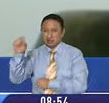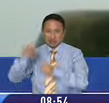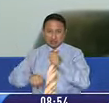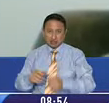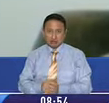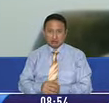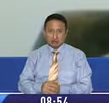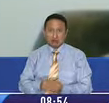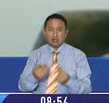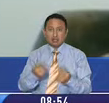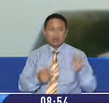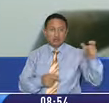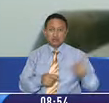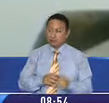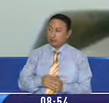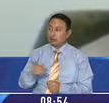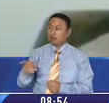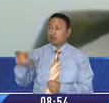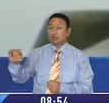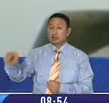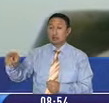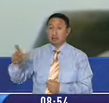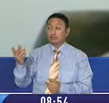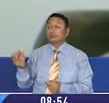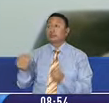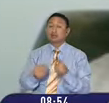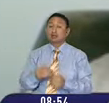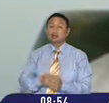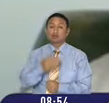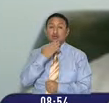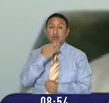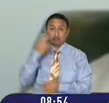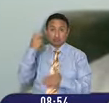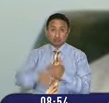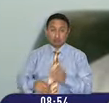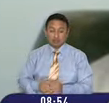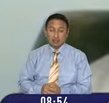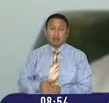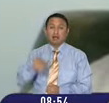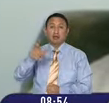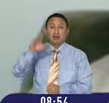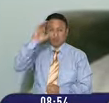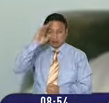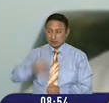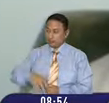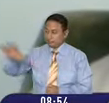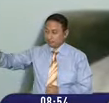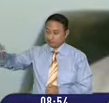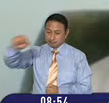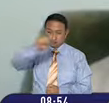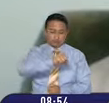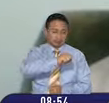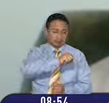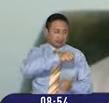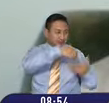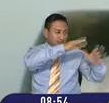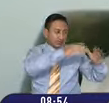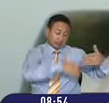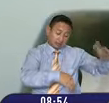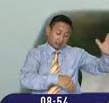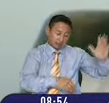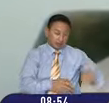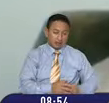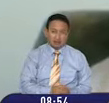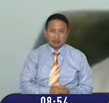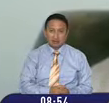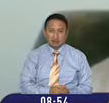tren, no hay normativa. Simplemente tendrán que sacarlo de la estación, abrazarlo y sacarlo de la